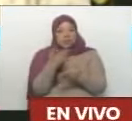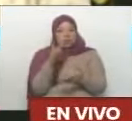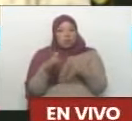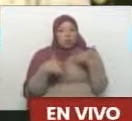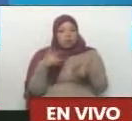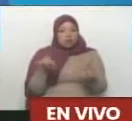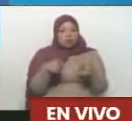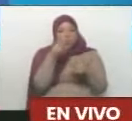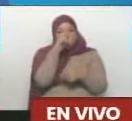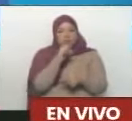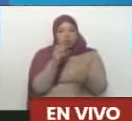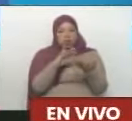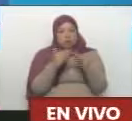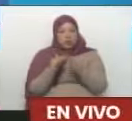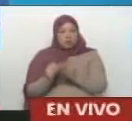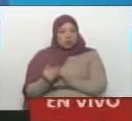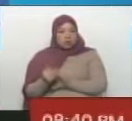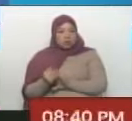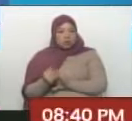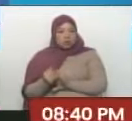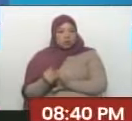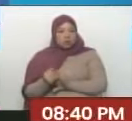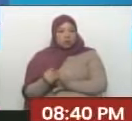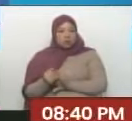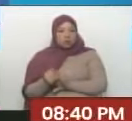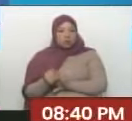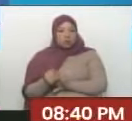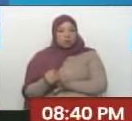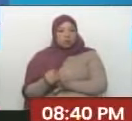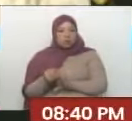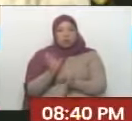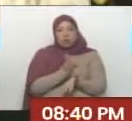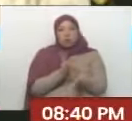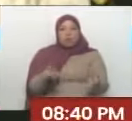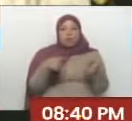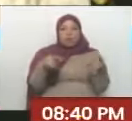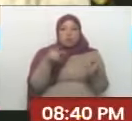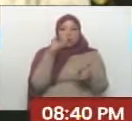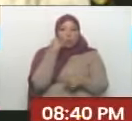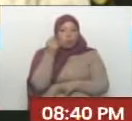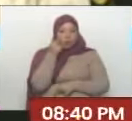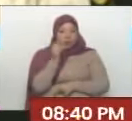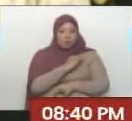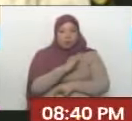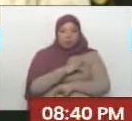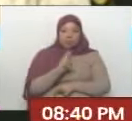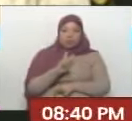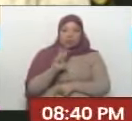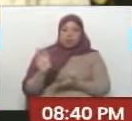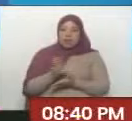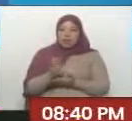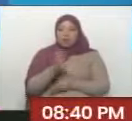celebran el cumpleaños los niños en la comunidad? Bueno, lo celebramos con nuestros ritmos, músicas y tradiciones. Y con nuestros